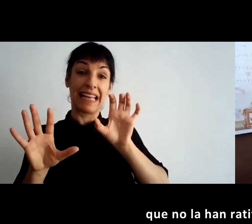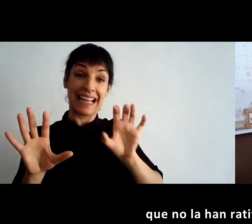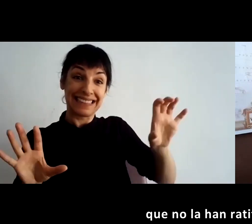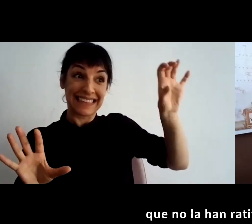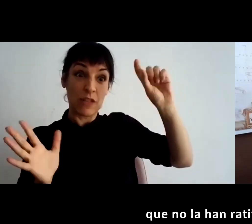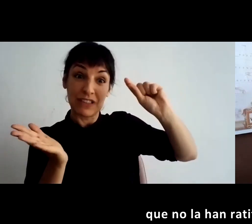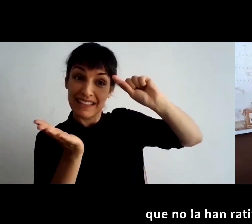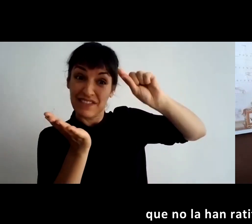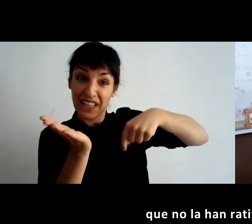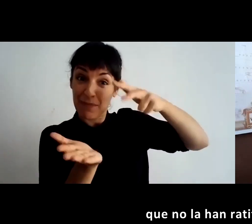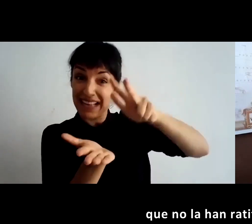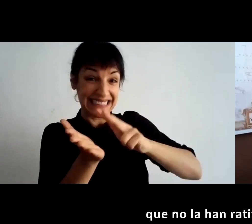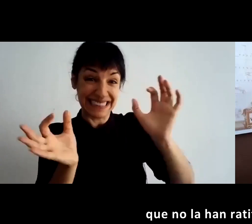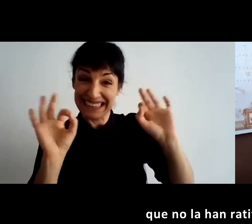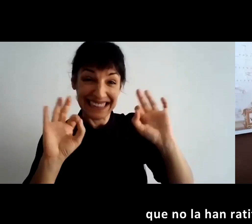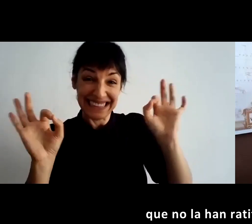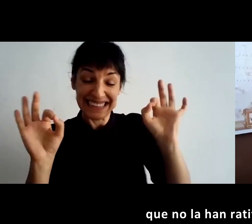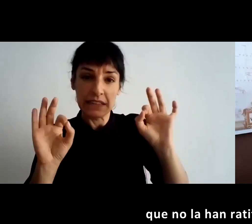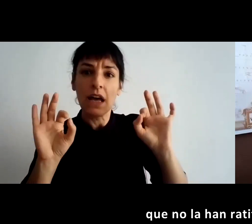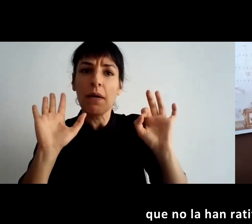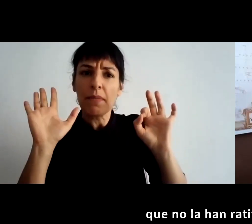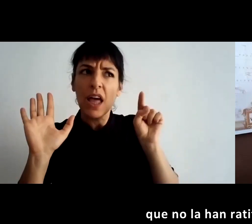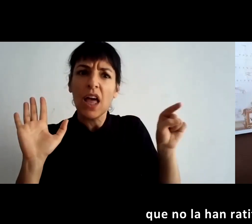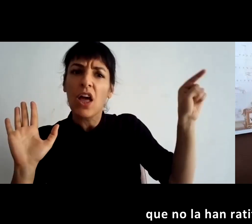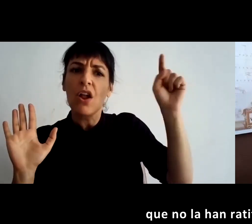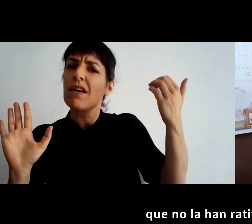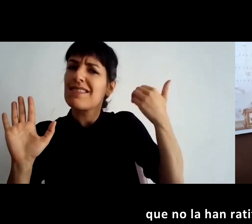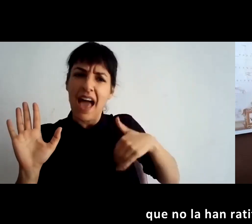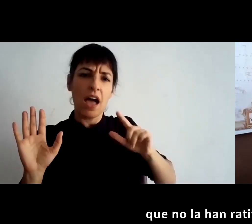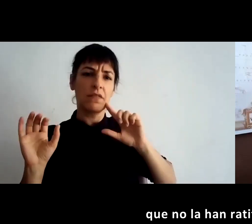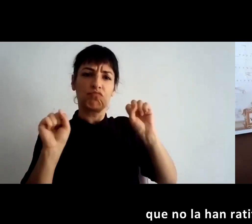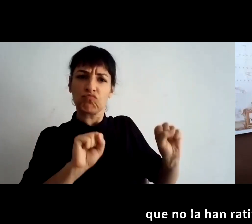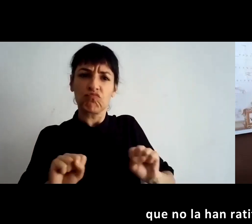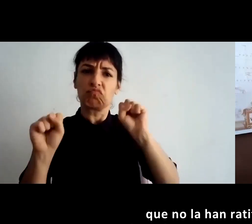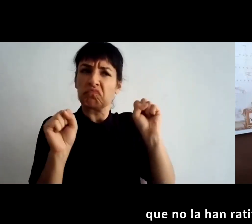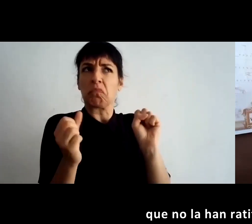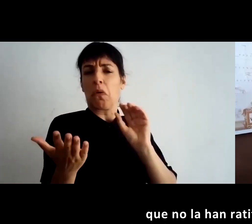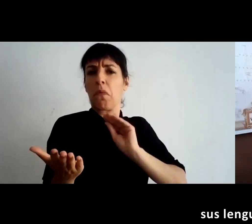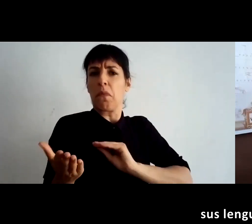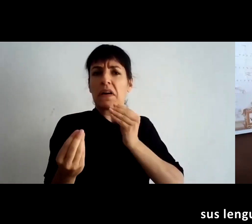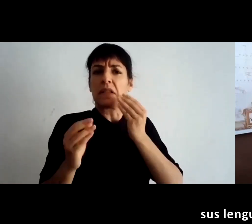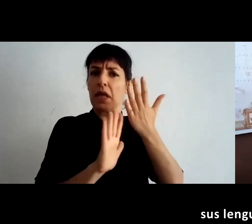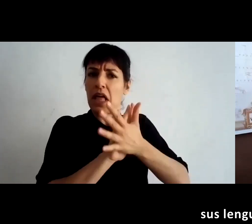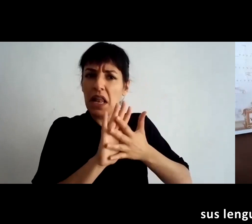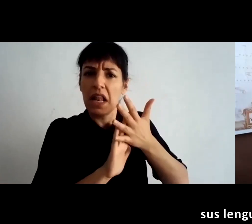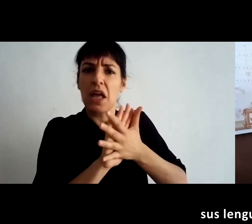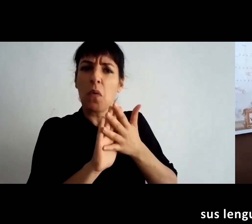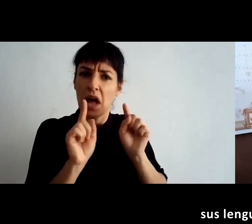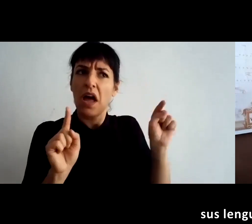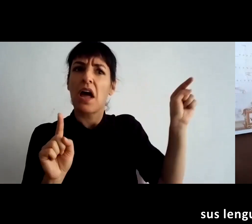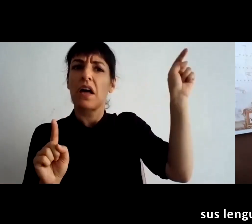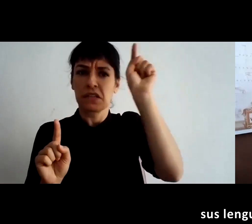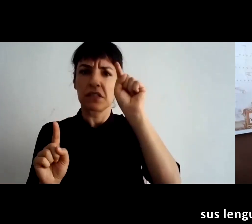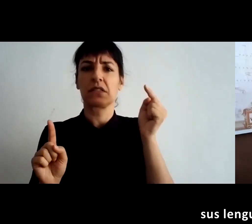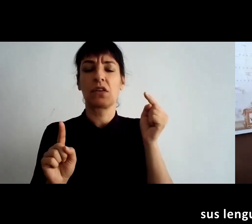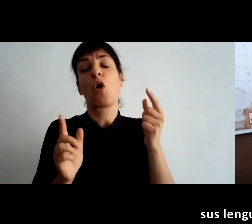han ratificado y que sin embargo protegen bastante bien sus lenguas